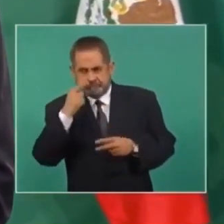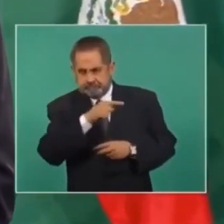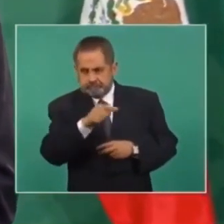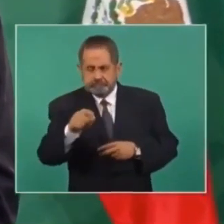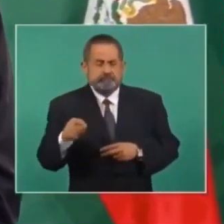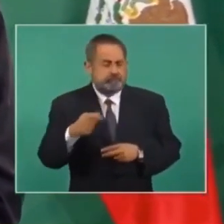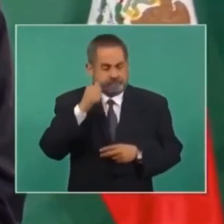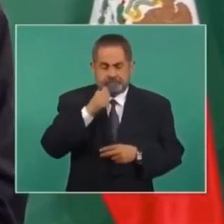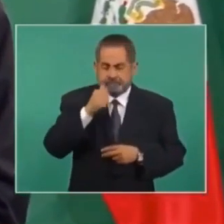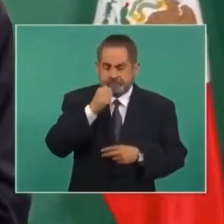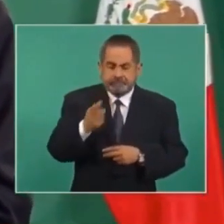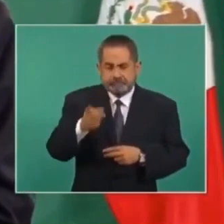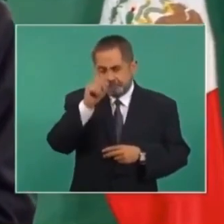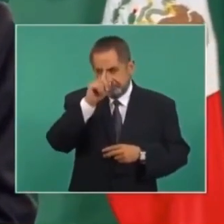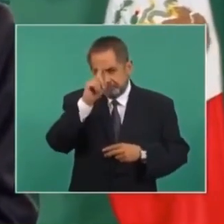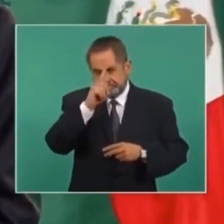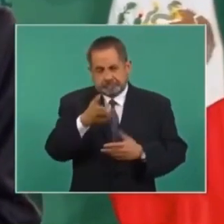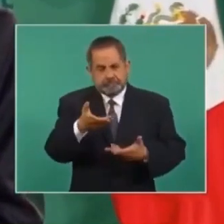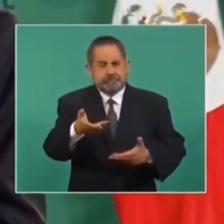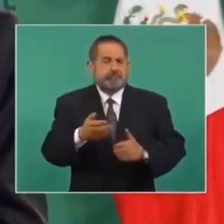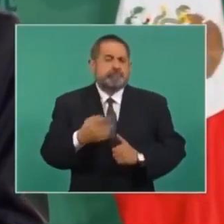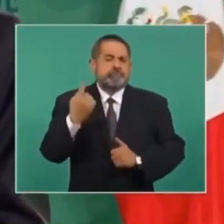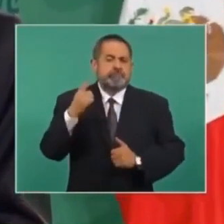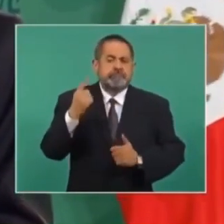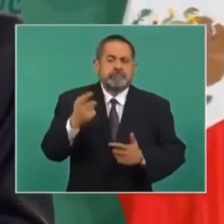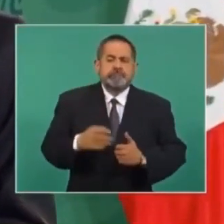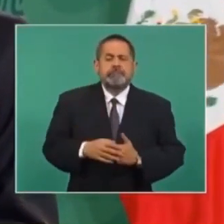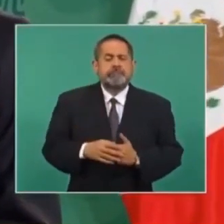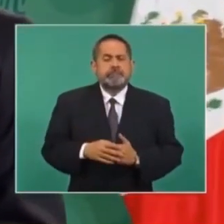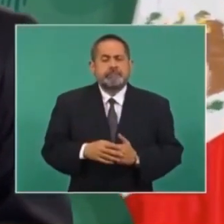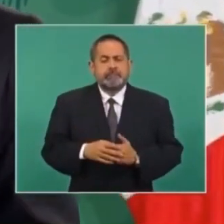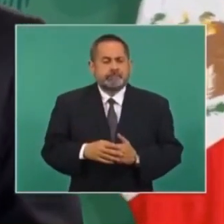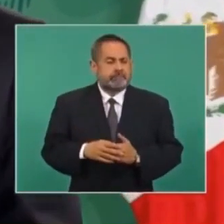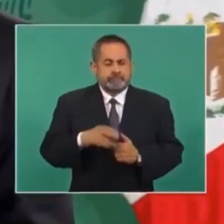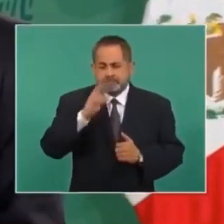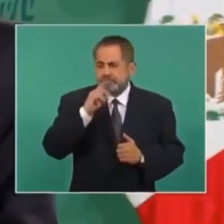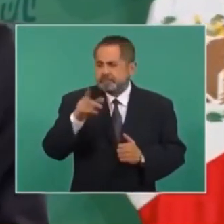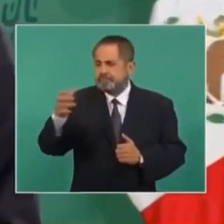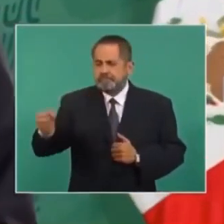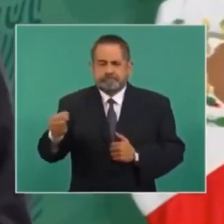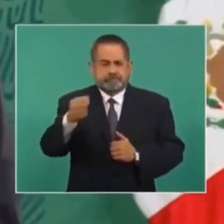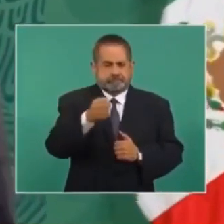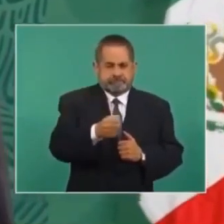para que se tengan personas